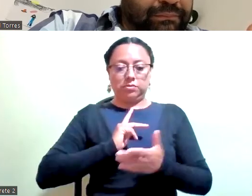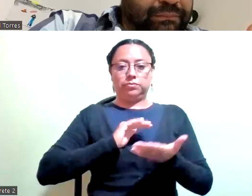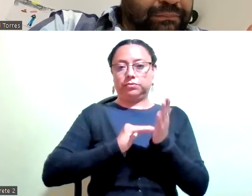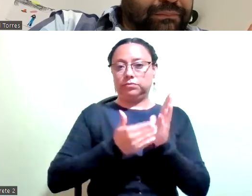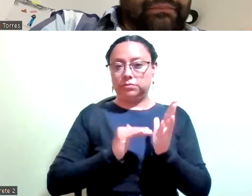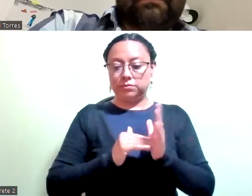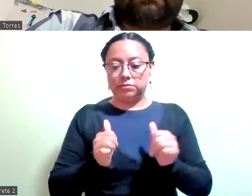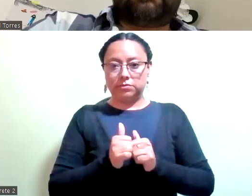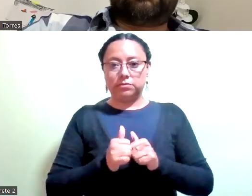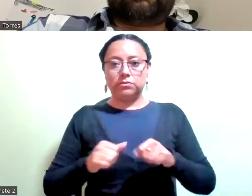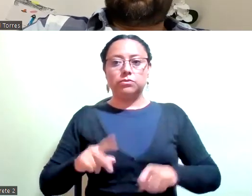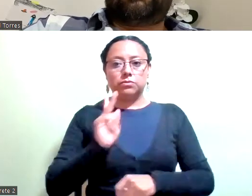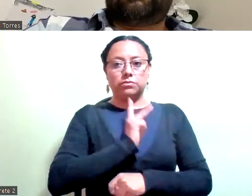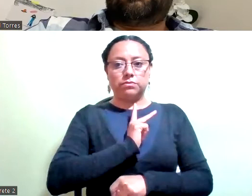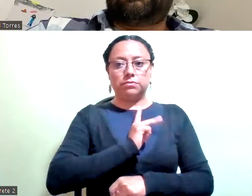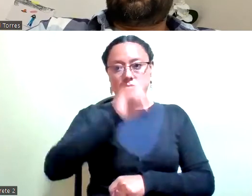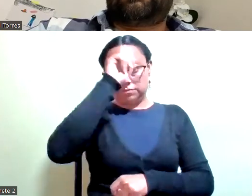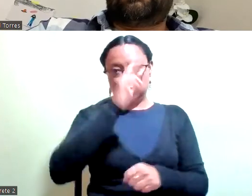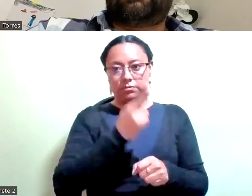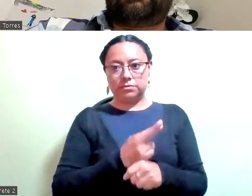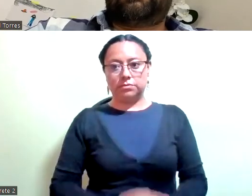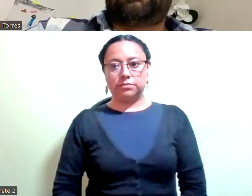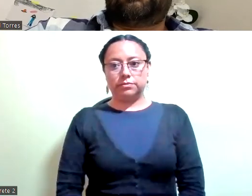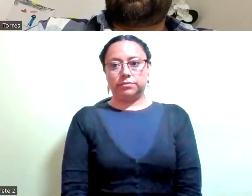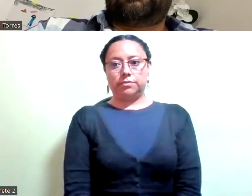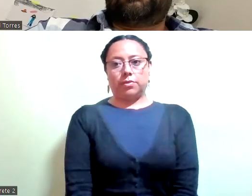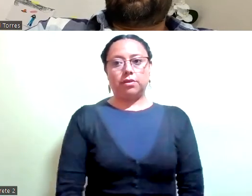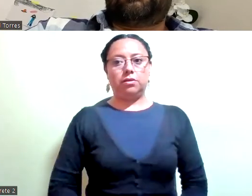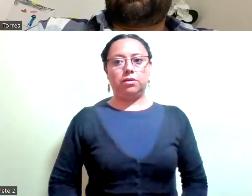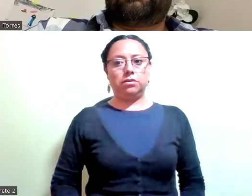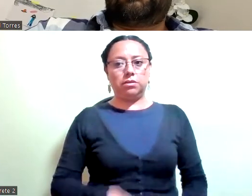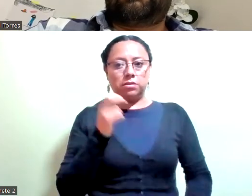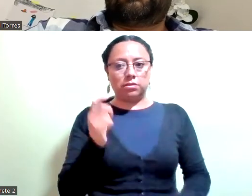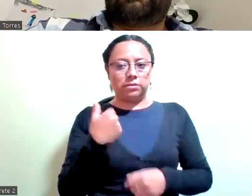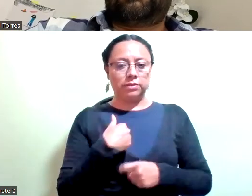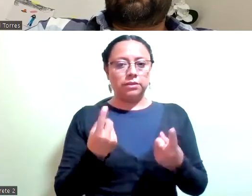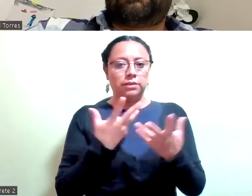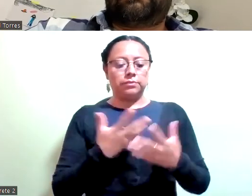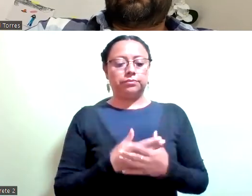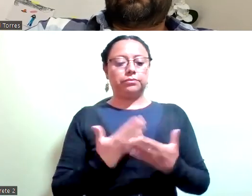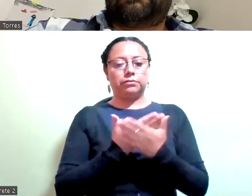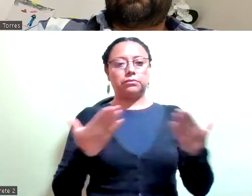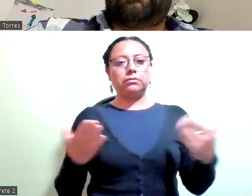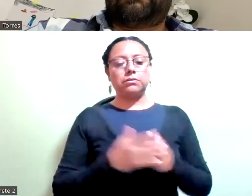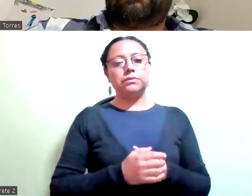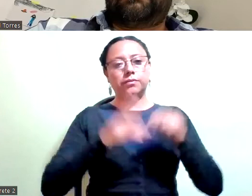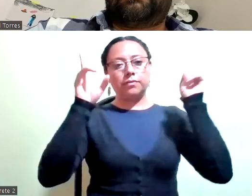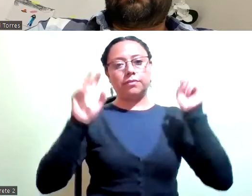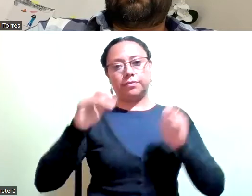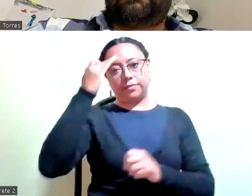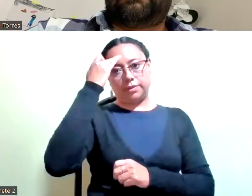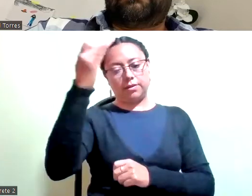así actúo yo. Por otro lado, en cuanto al tema de pues el tiempo, mi querido